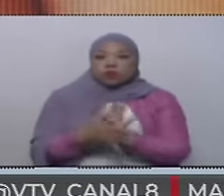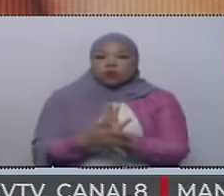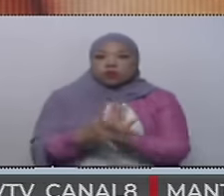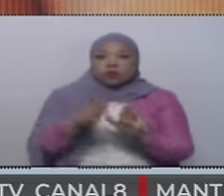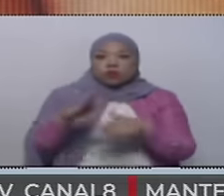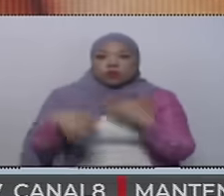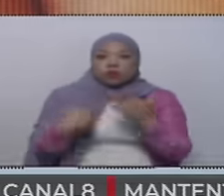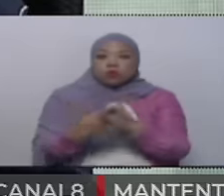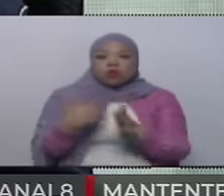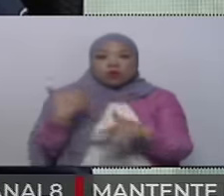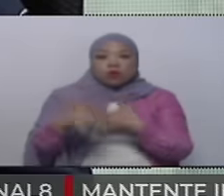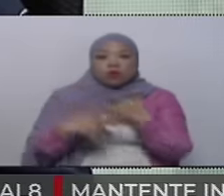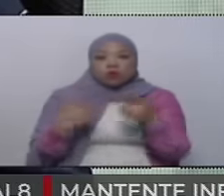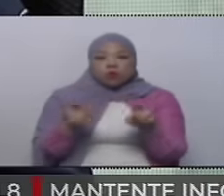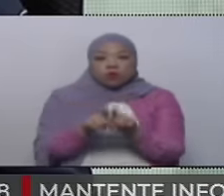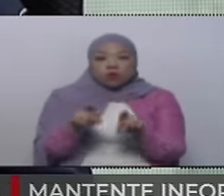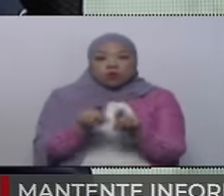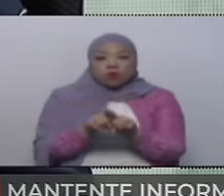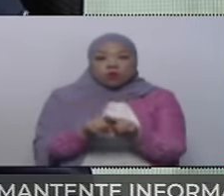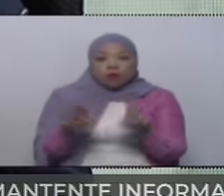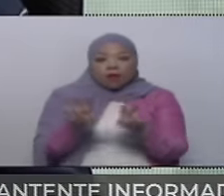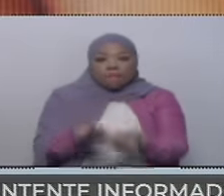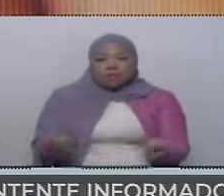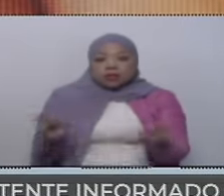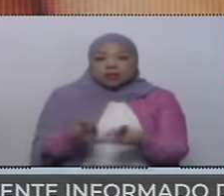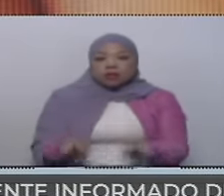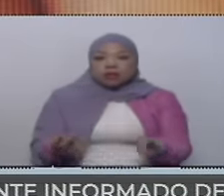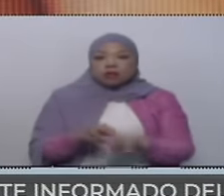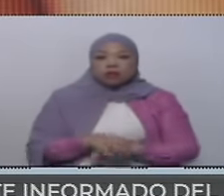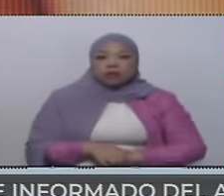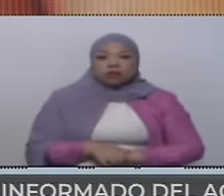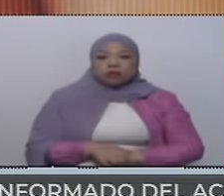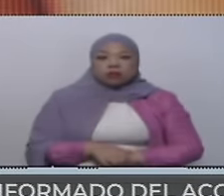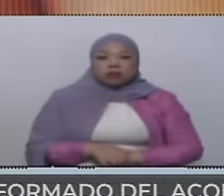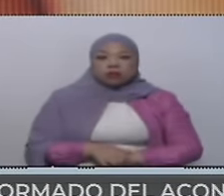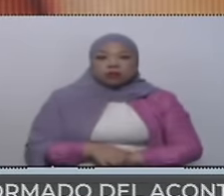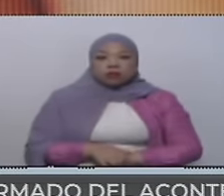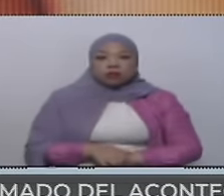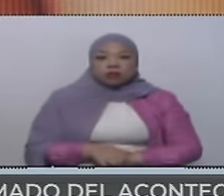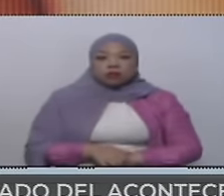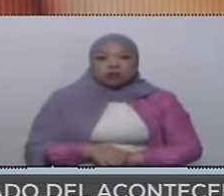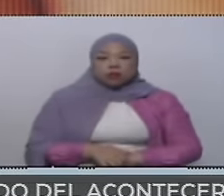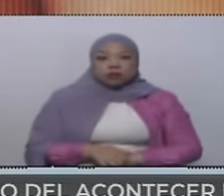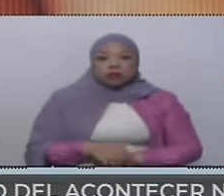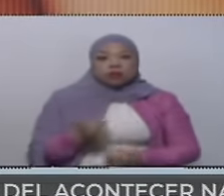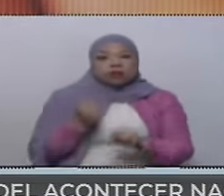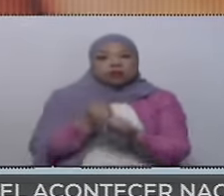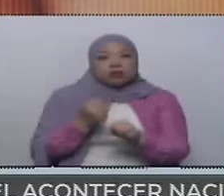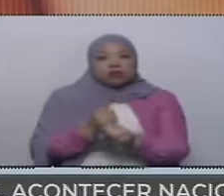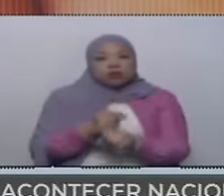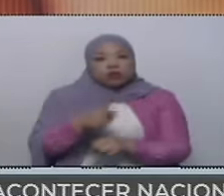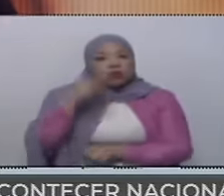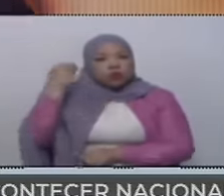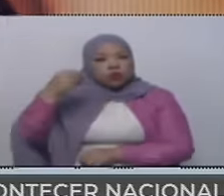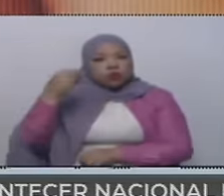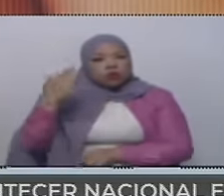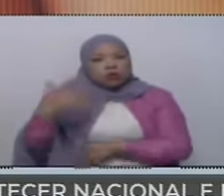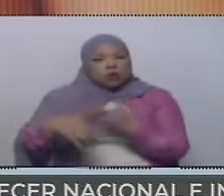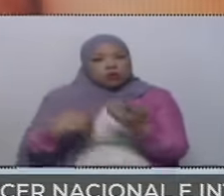que yo he investigado. Sile y yo nos hemos puesto, porque ustedes creen que yo estoy